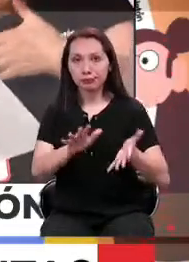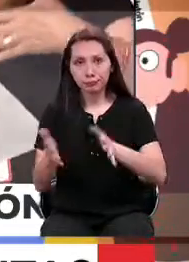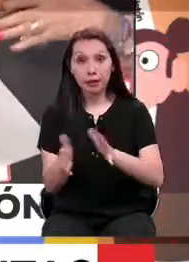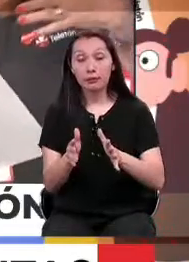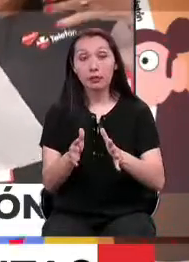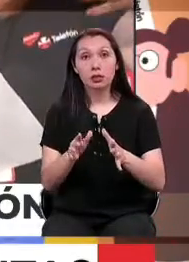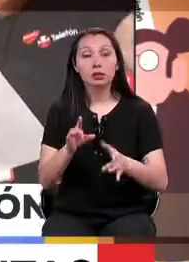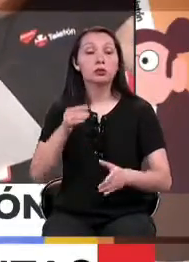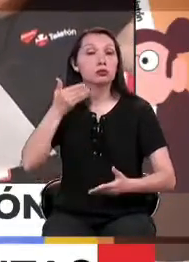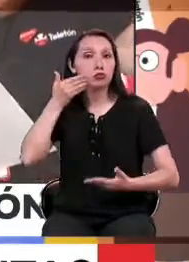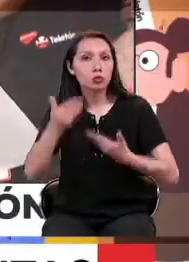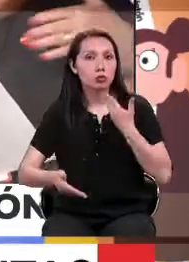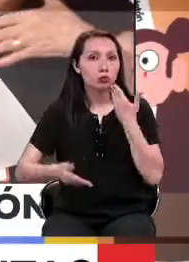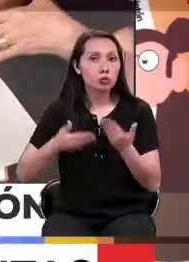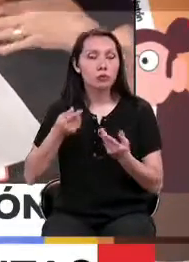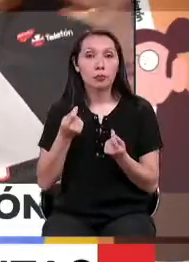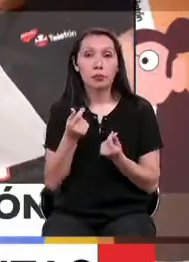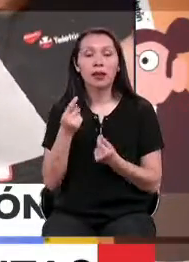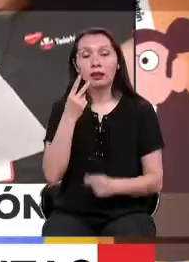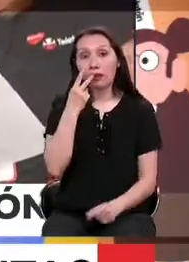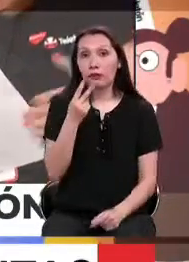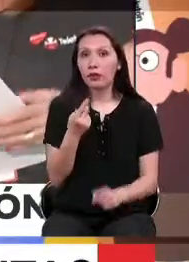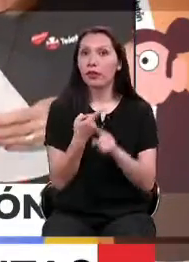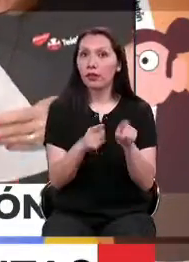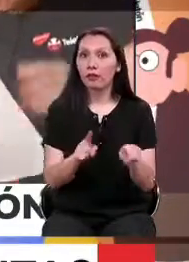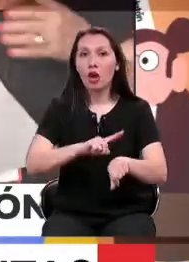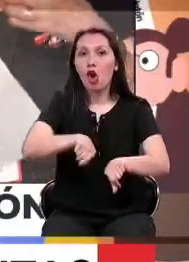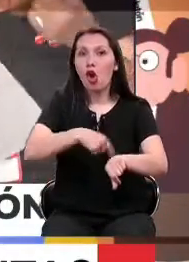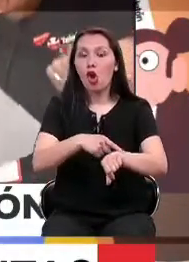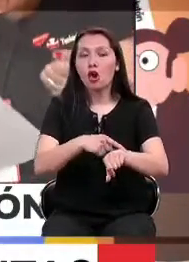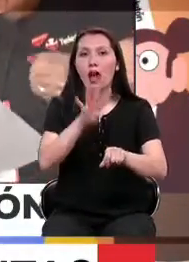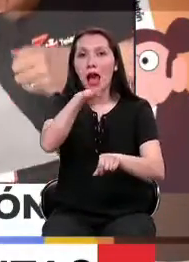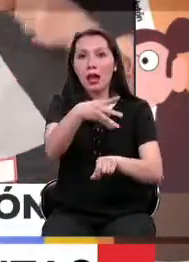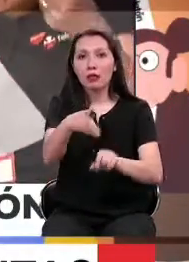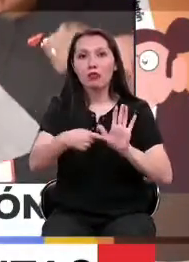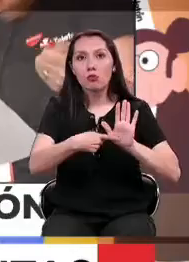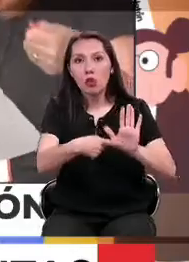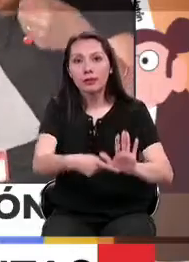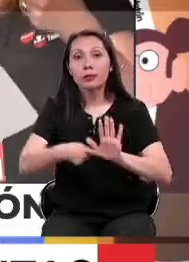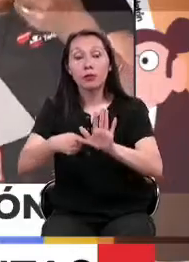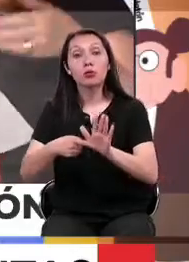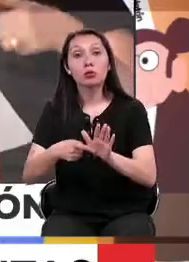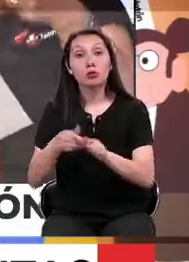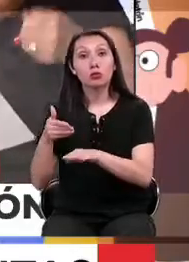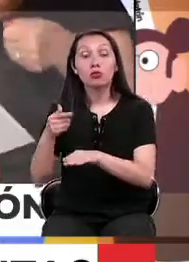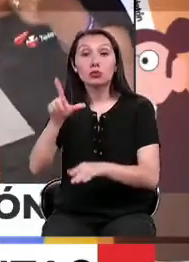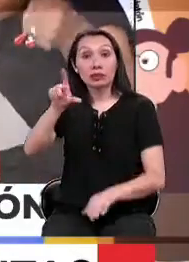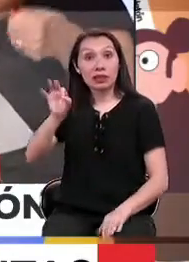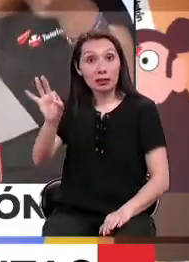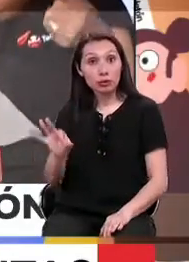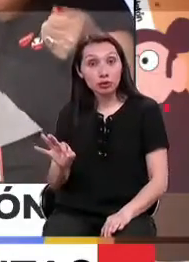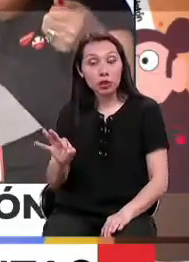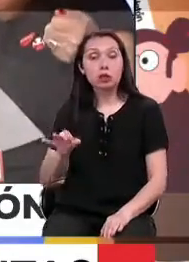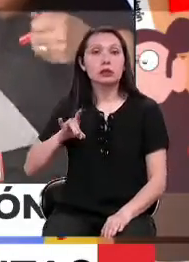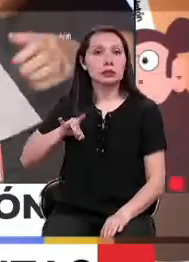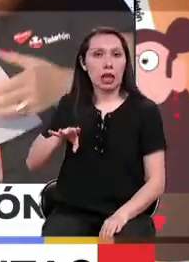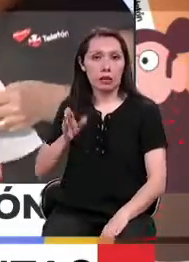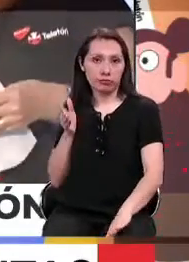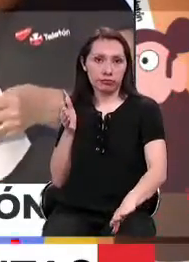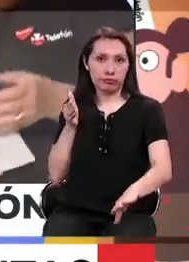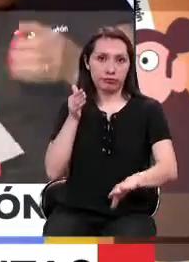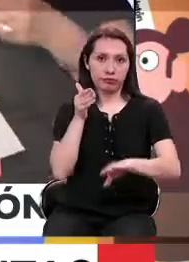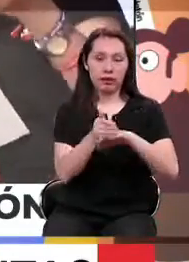Y esas son las donaciones que se van viendo en distintos horarios. El resto lo ponen los chilenos que van al Banco de